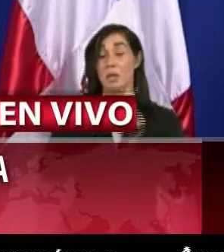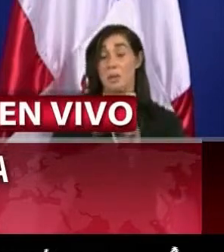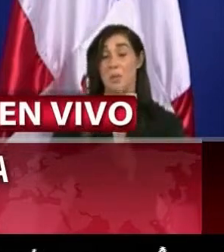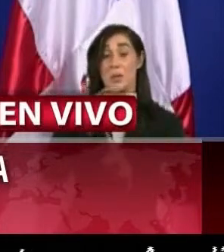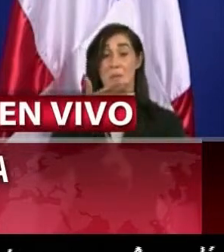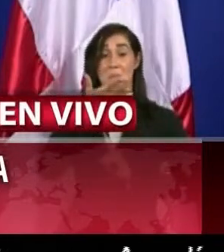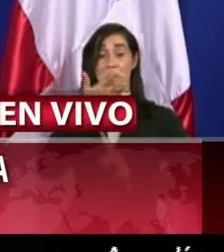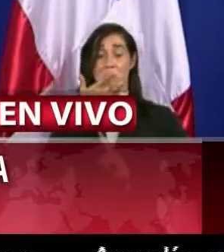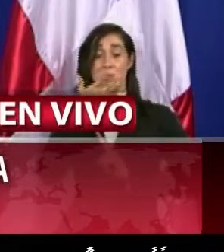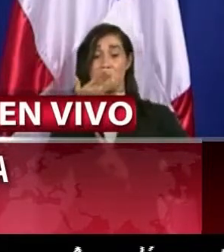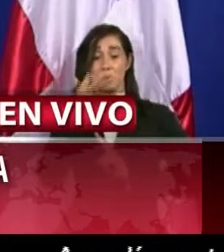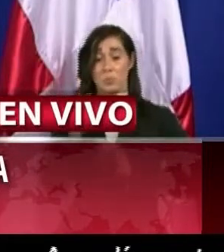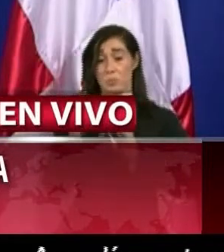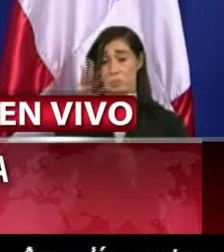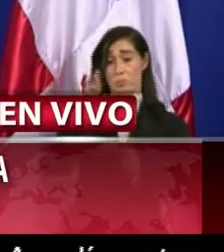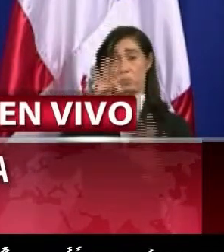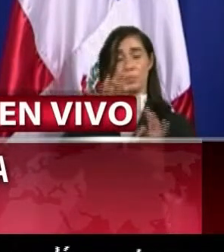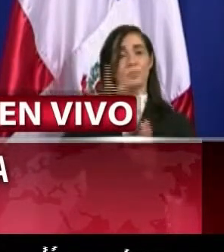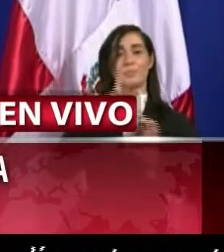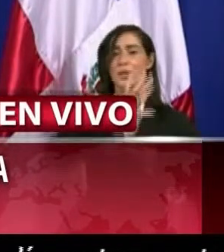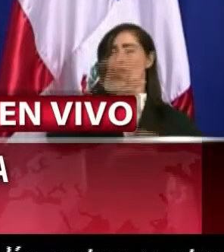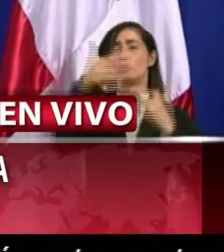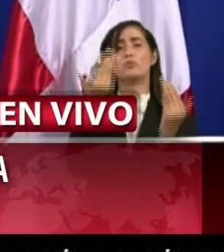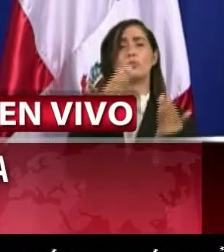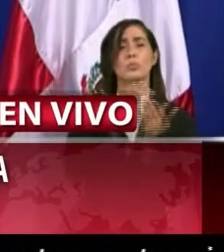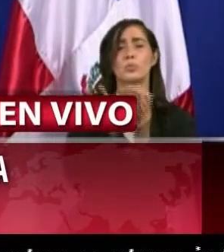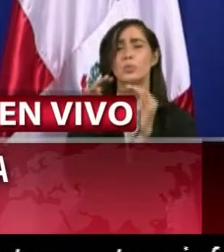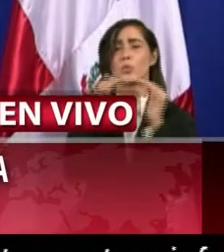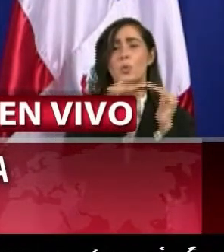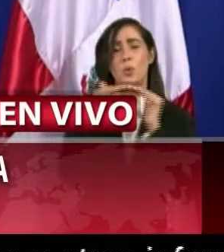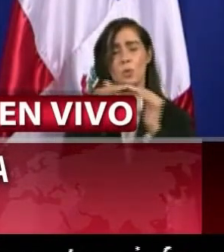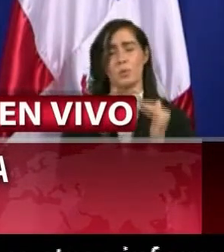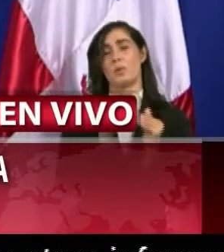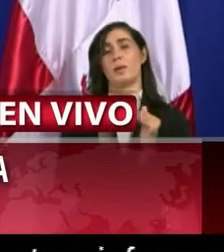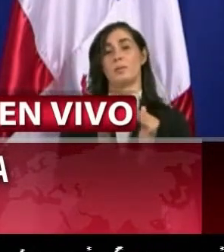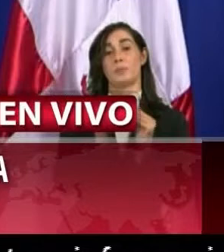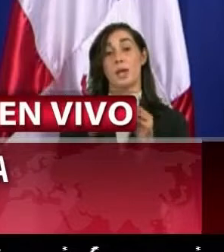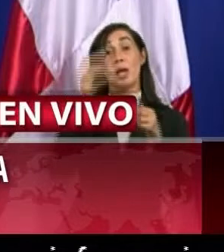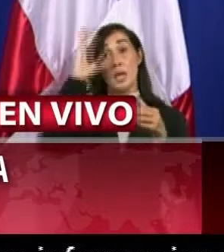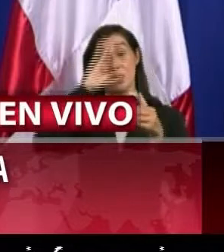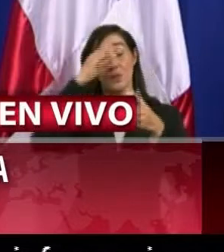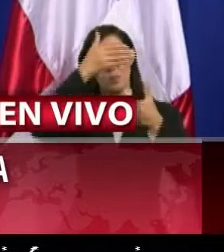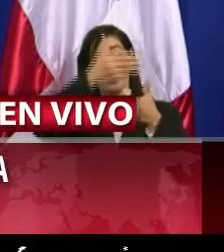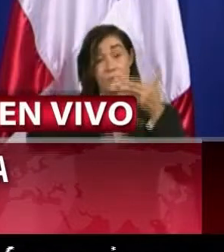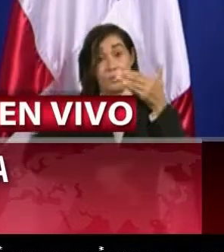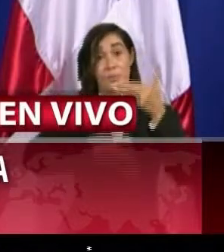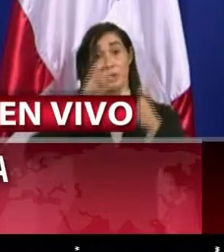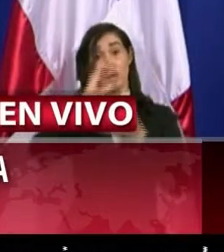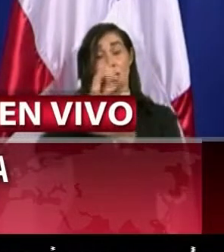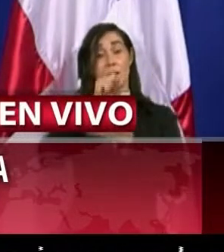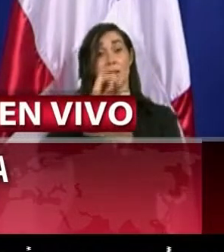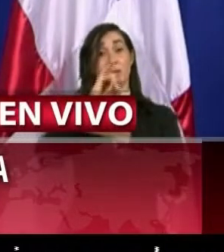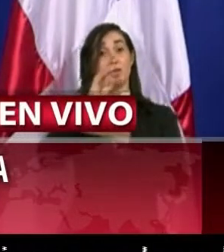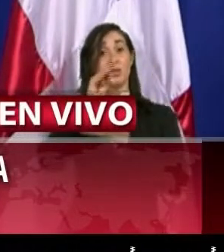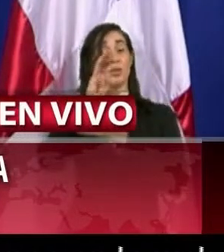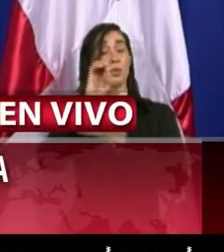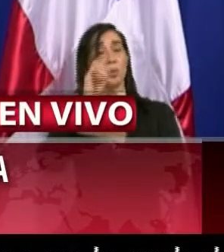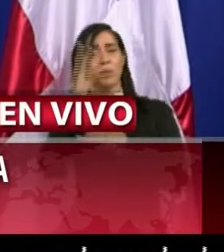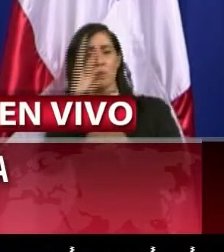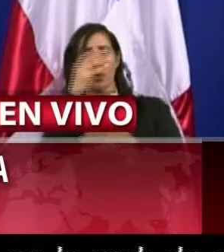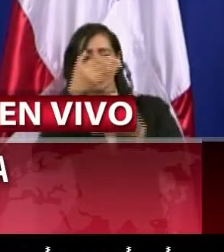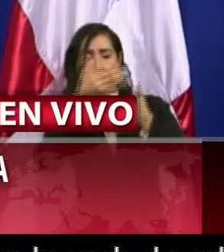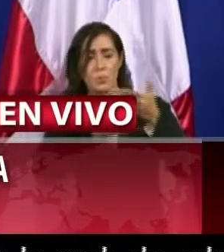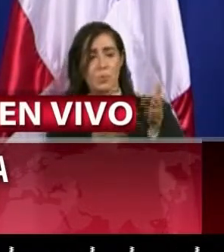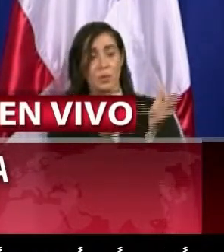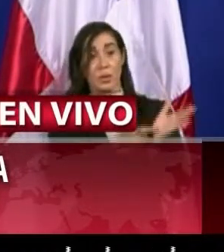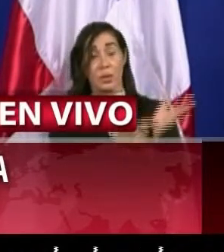ni discrecionalidades. La base de datos del SIUBEN, que está certificada por organismos internacionales,